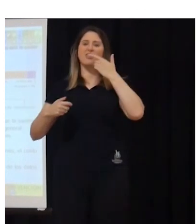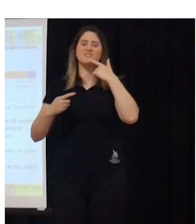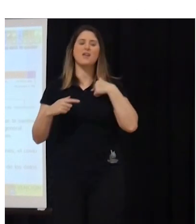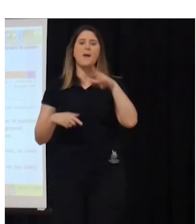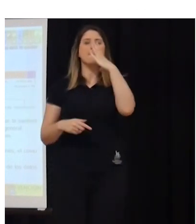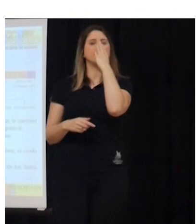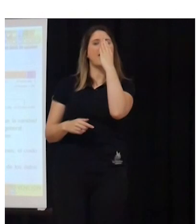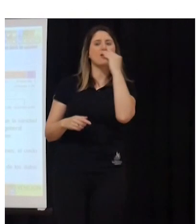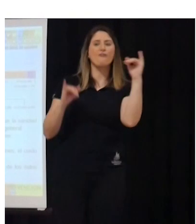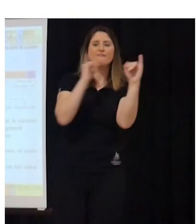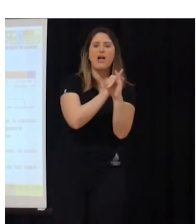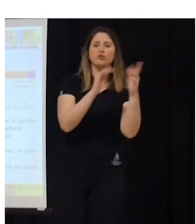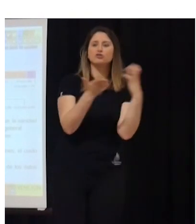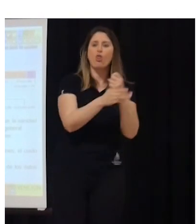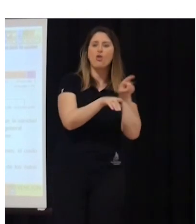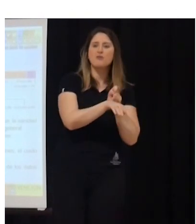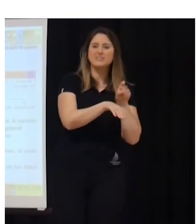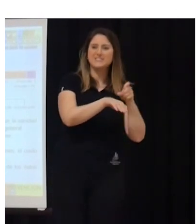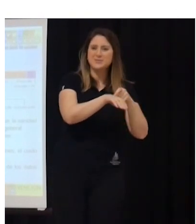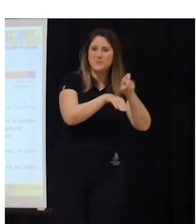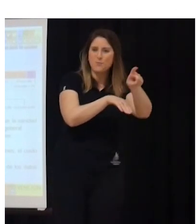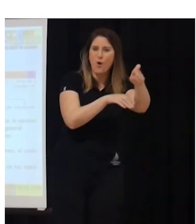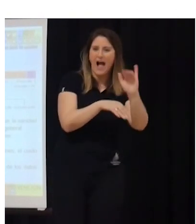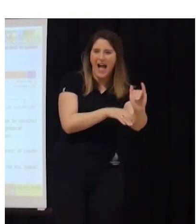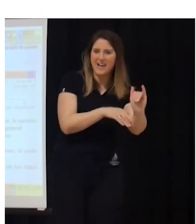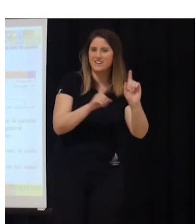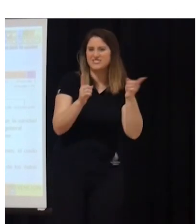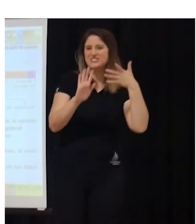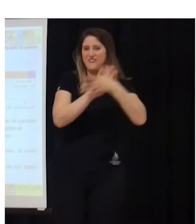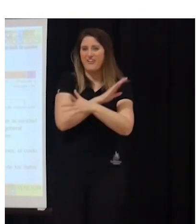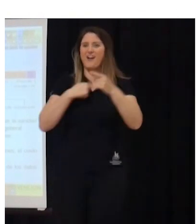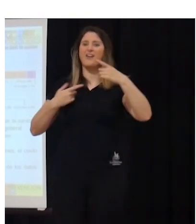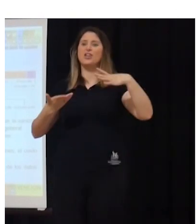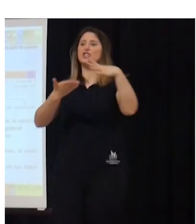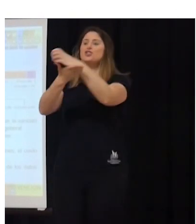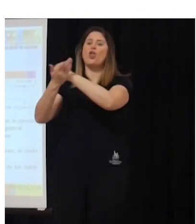parece que en el cáncer se concreta y nos encontramos con que